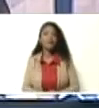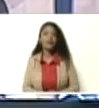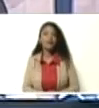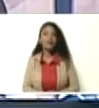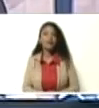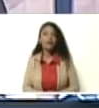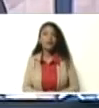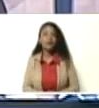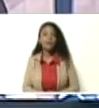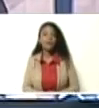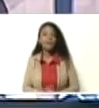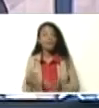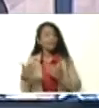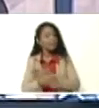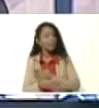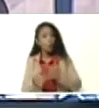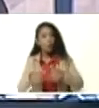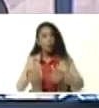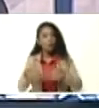Sobre todo hoy,